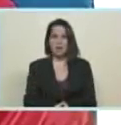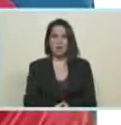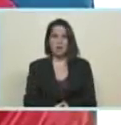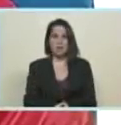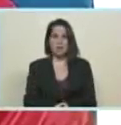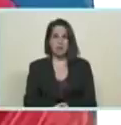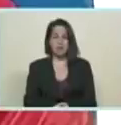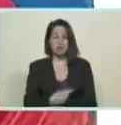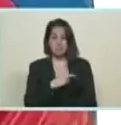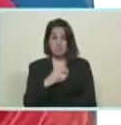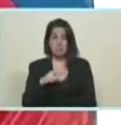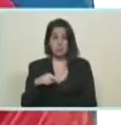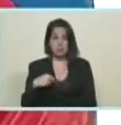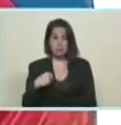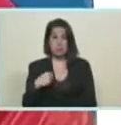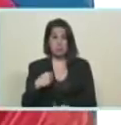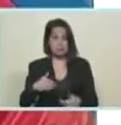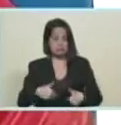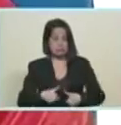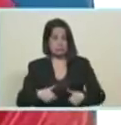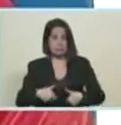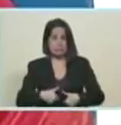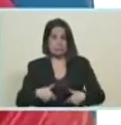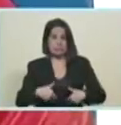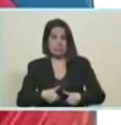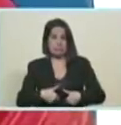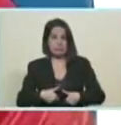para que nosotros hiciéramos la proeza